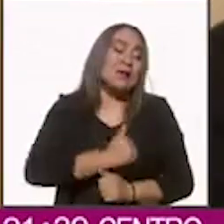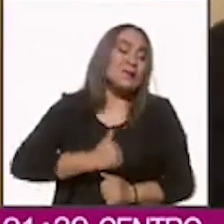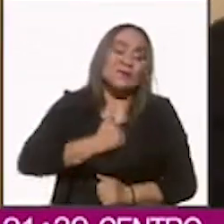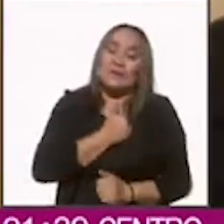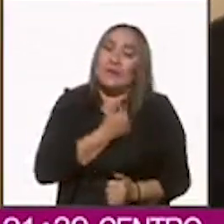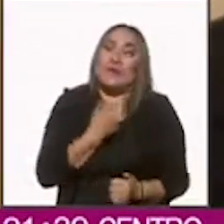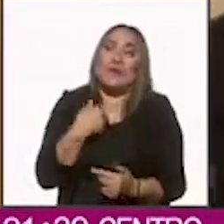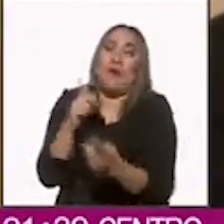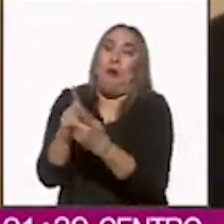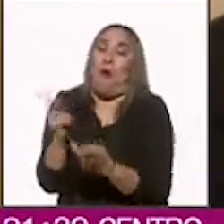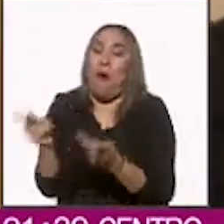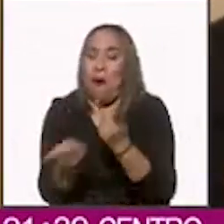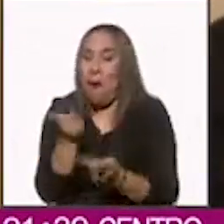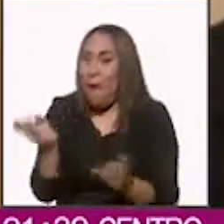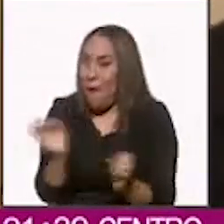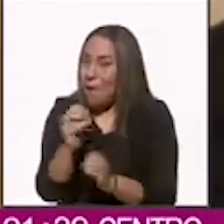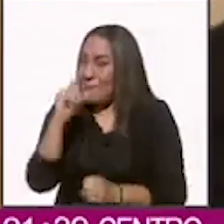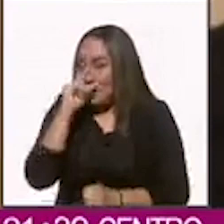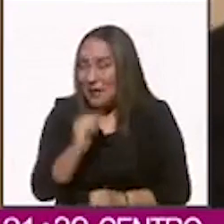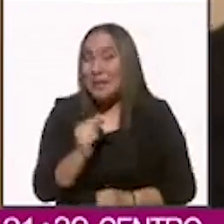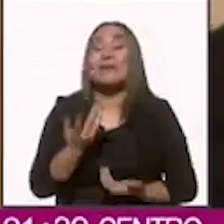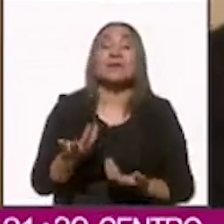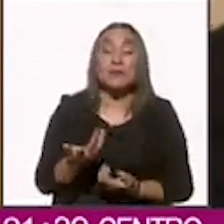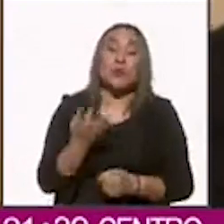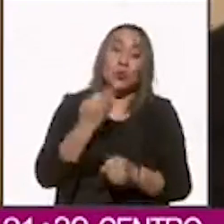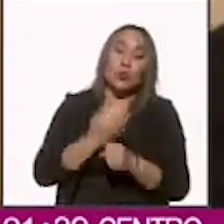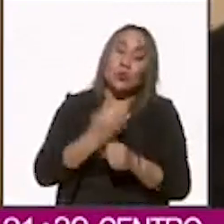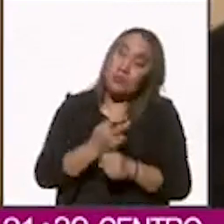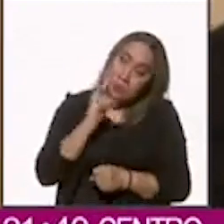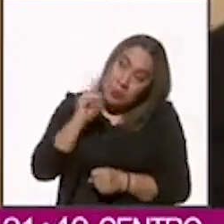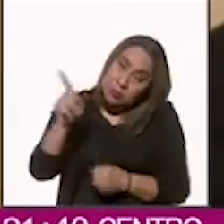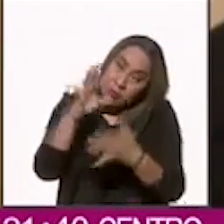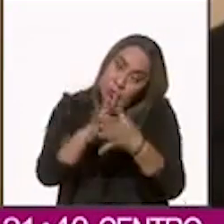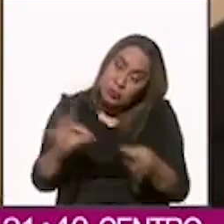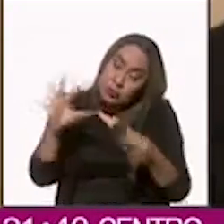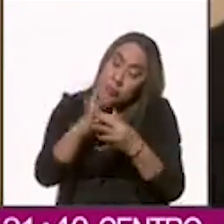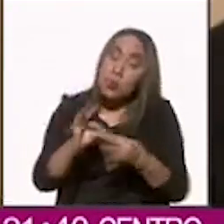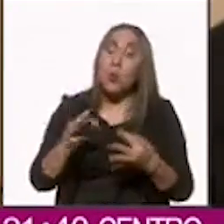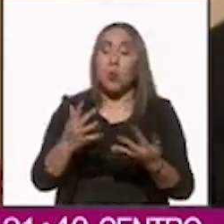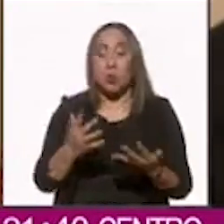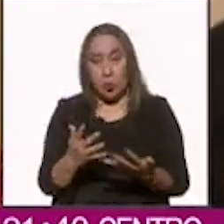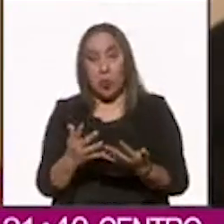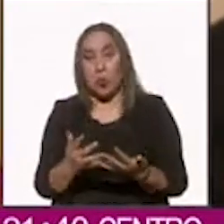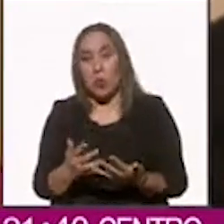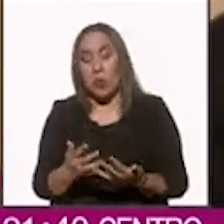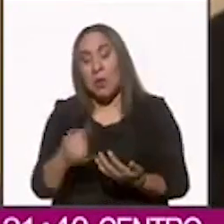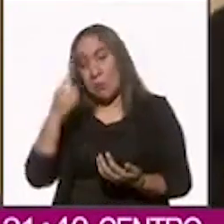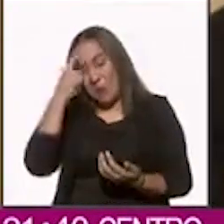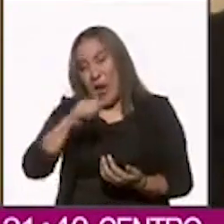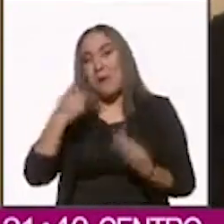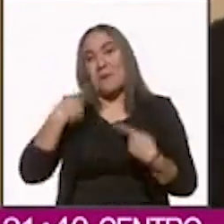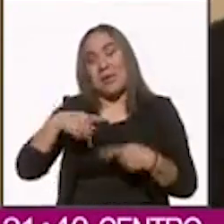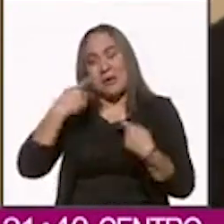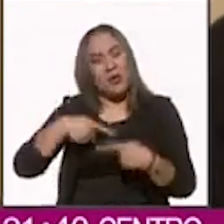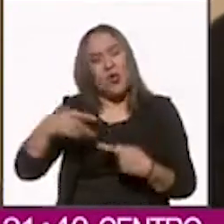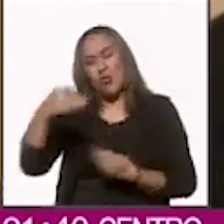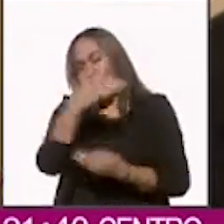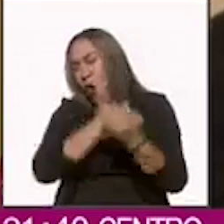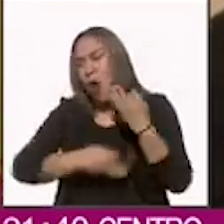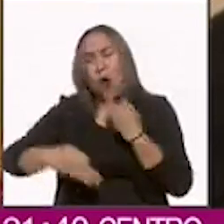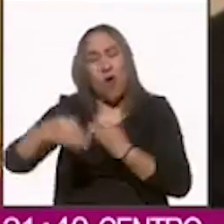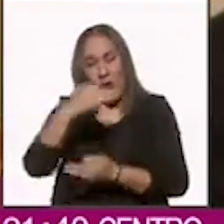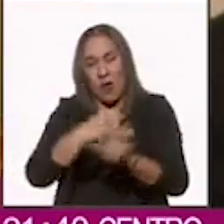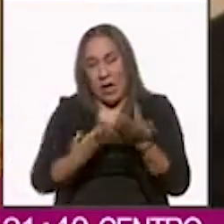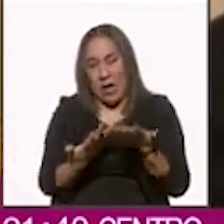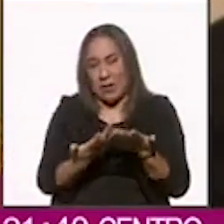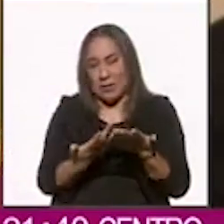consultado con ustedes o con los especialistas, porque la manera como está planteada, pues no solo puede ser para los exportadores, tiene que ser para todos, porque si